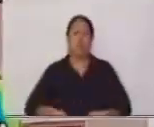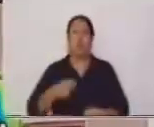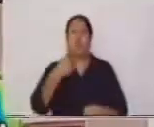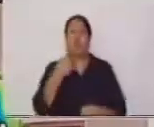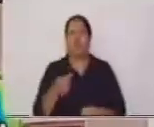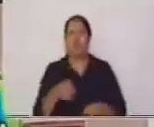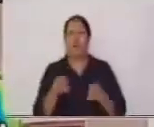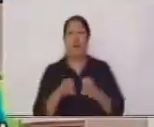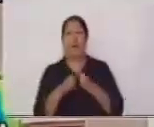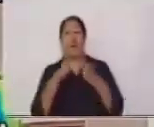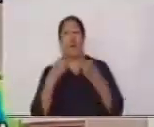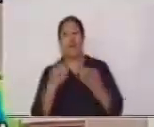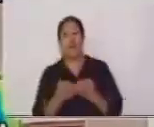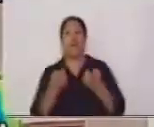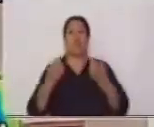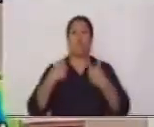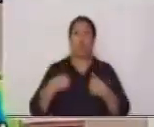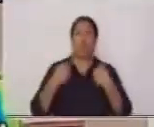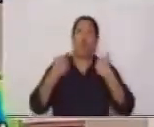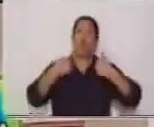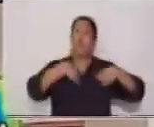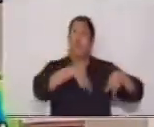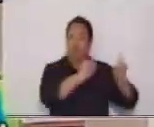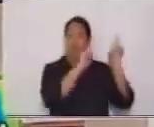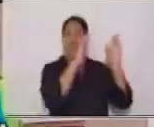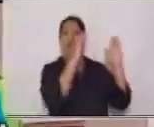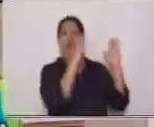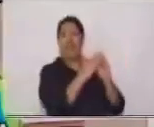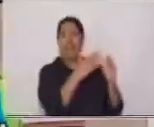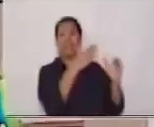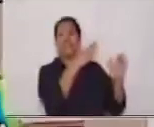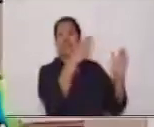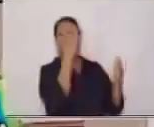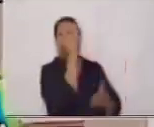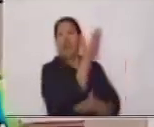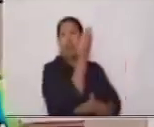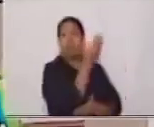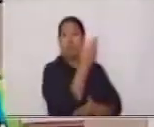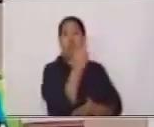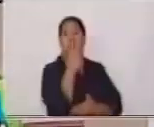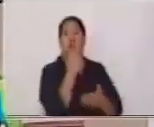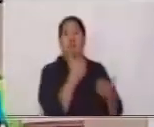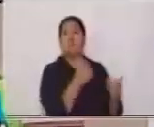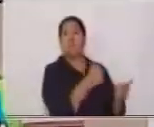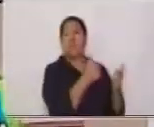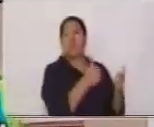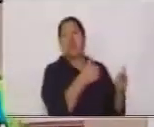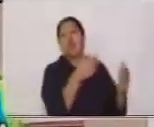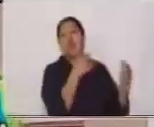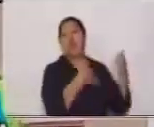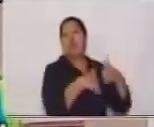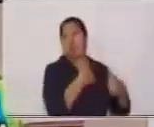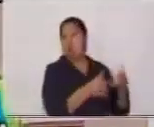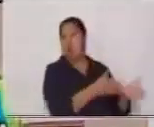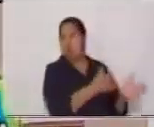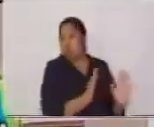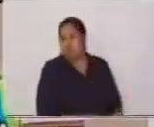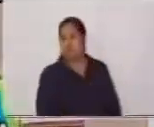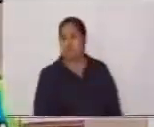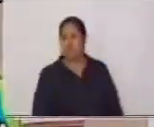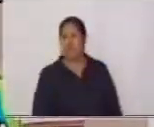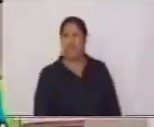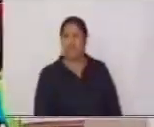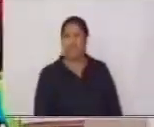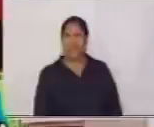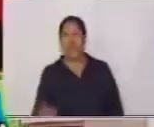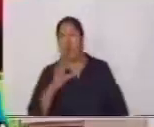y entonces llevé a casa la muñeca y mis hijas jugaron con ella. Puede ser una buena frase. O con el caldo, con